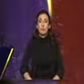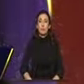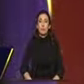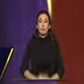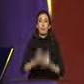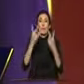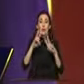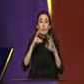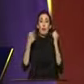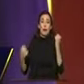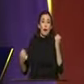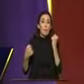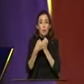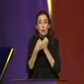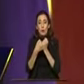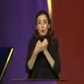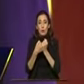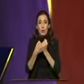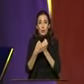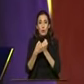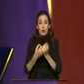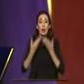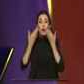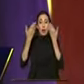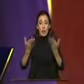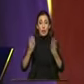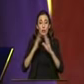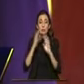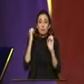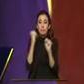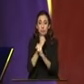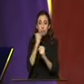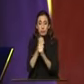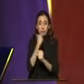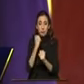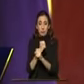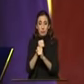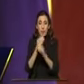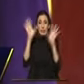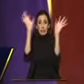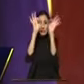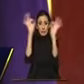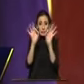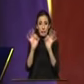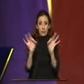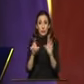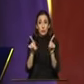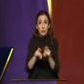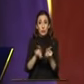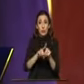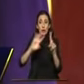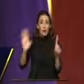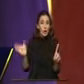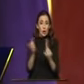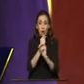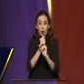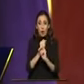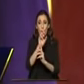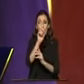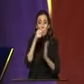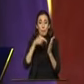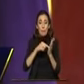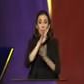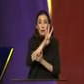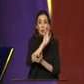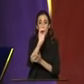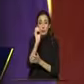Hemos apoyado otro ámbito generador de riqueza y empleo, el sector energético. Logramos inversiones ya por